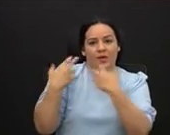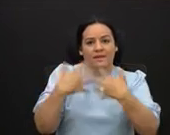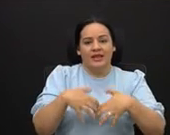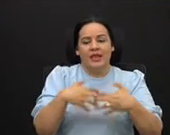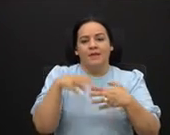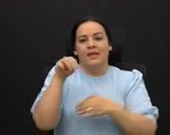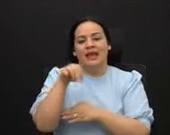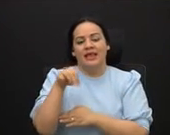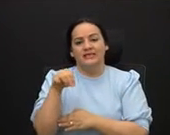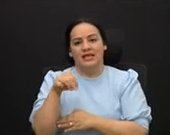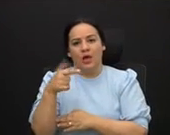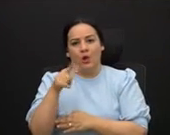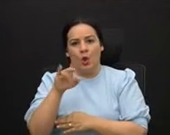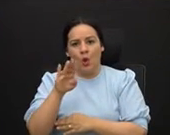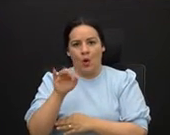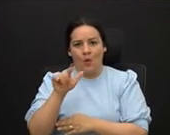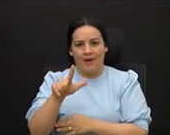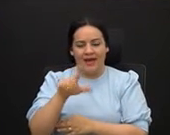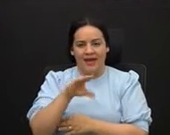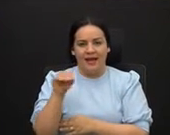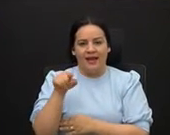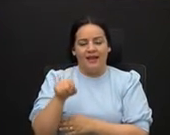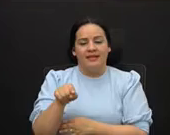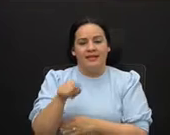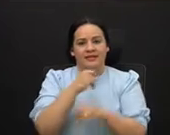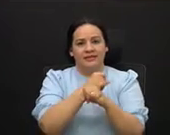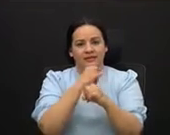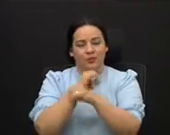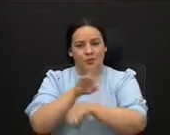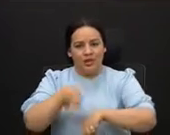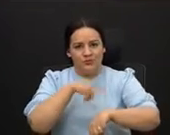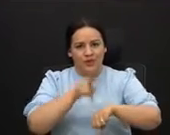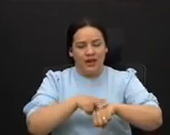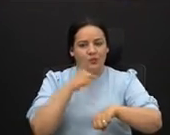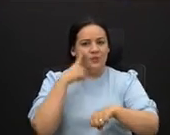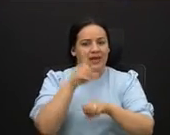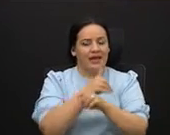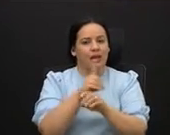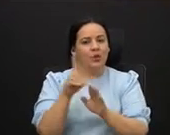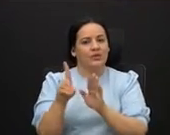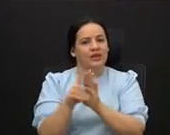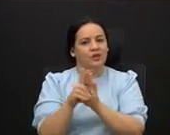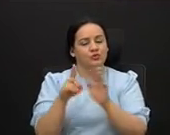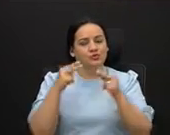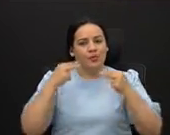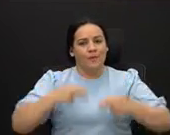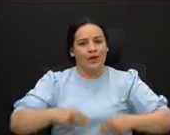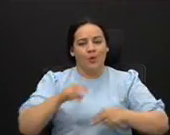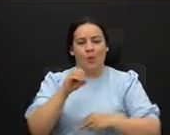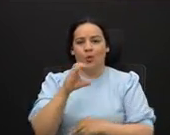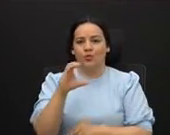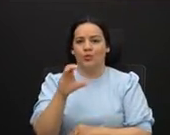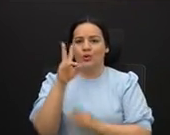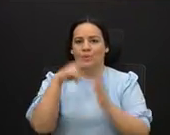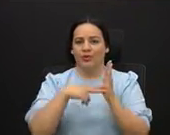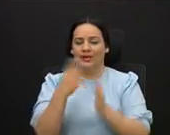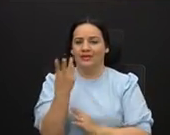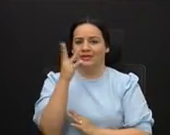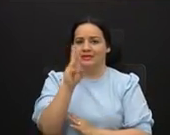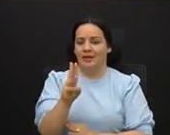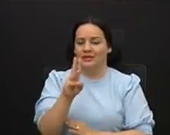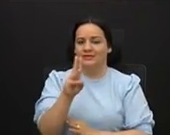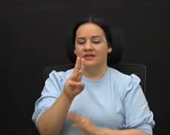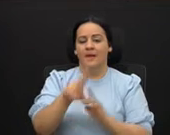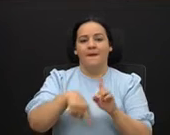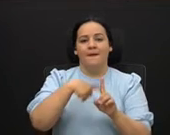Global, de las instituciones nacionales para los derechos humanos, que fue en octubre del 2016, también